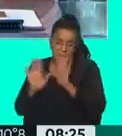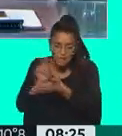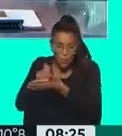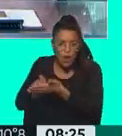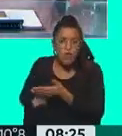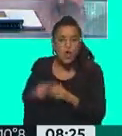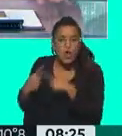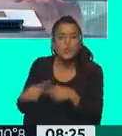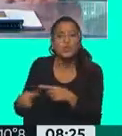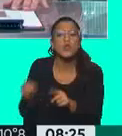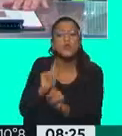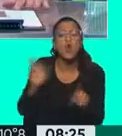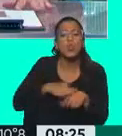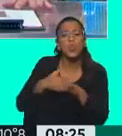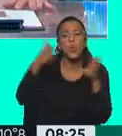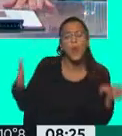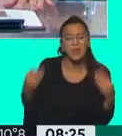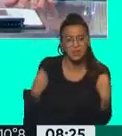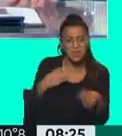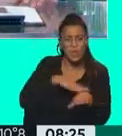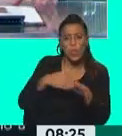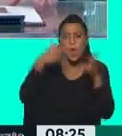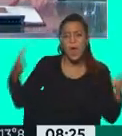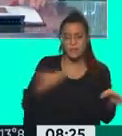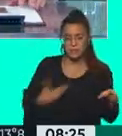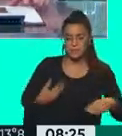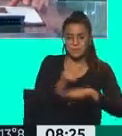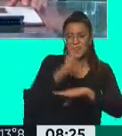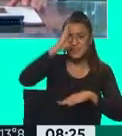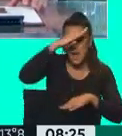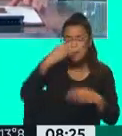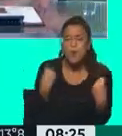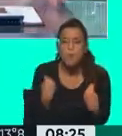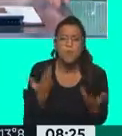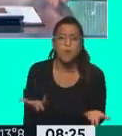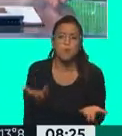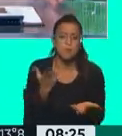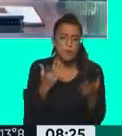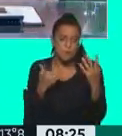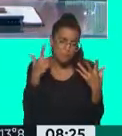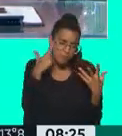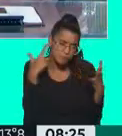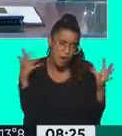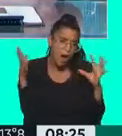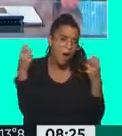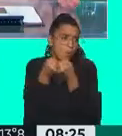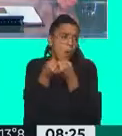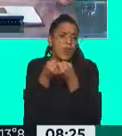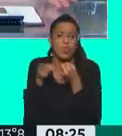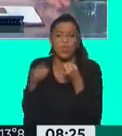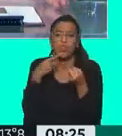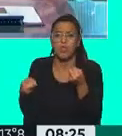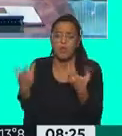y no lo haya hecho durante o no haya sucedido así durante la gestión de trump tal vez un poco más afín a la posibilidad de que esos sectores tengan